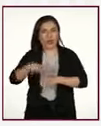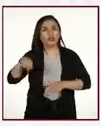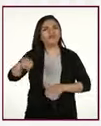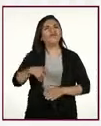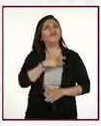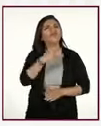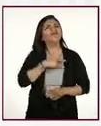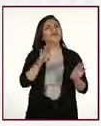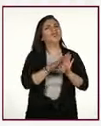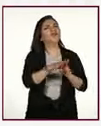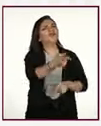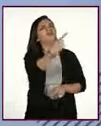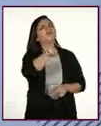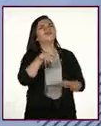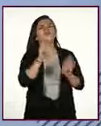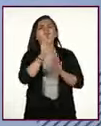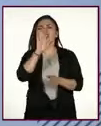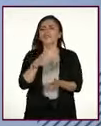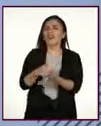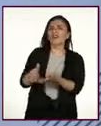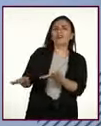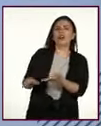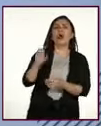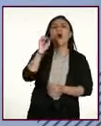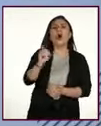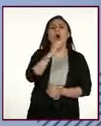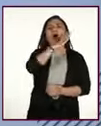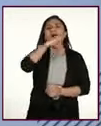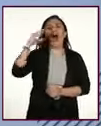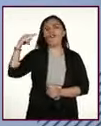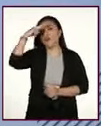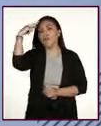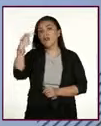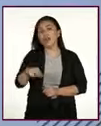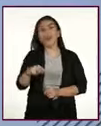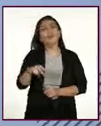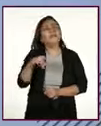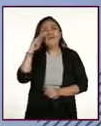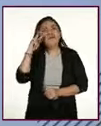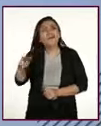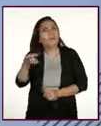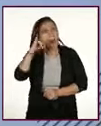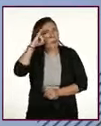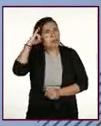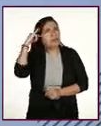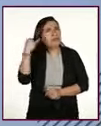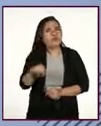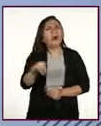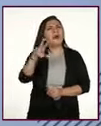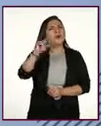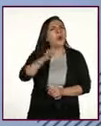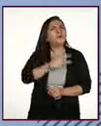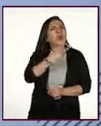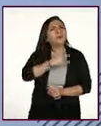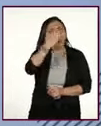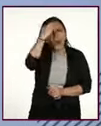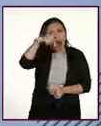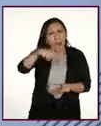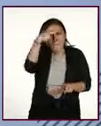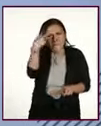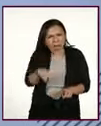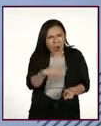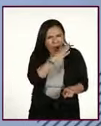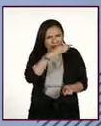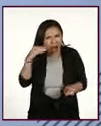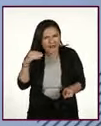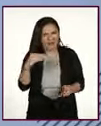mucha marginación y estrés, ¿no? Las comunidades afromexicanas, que normalmente no las vemos, que no las escuchamos, que a veces pensamos que no existen